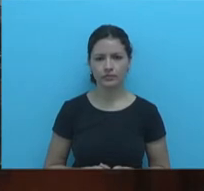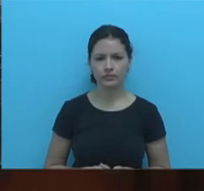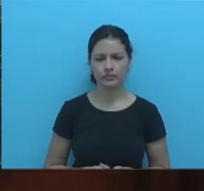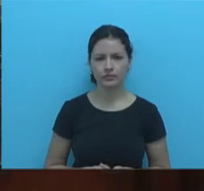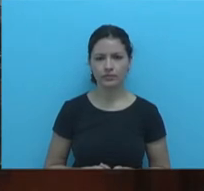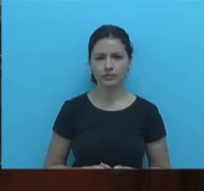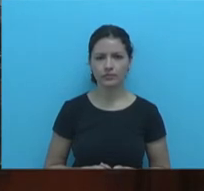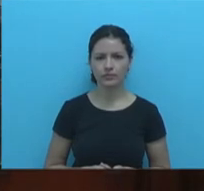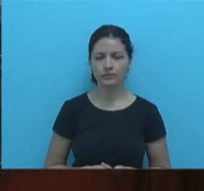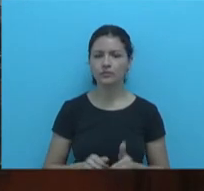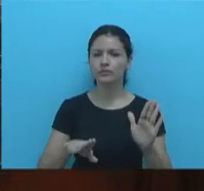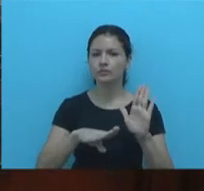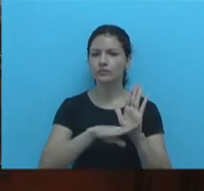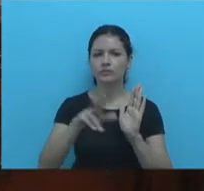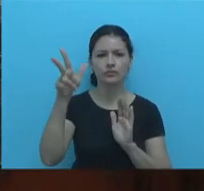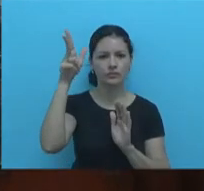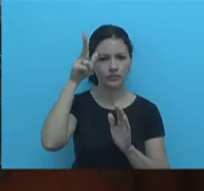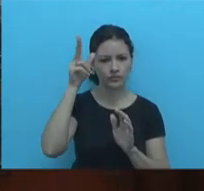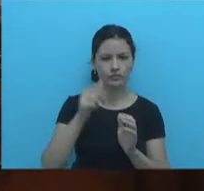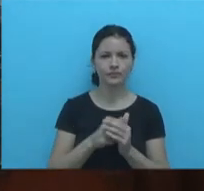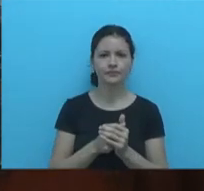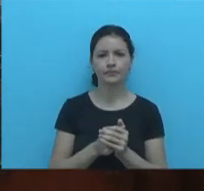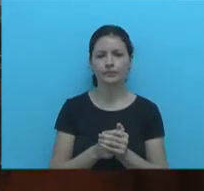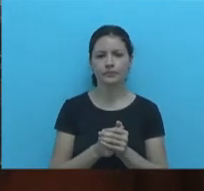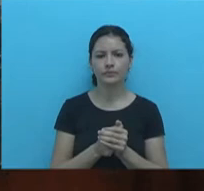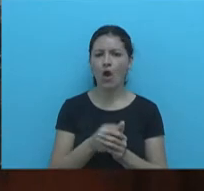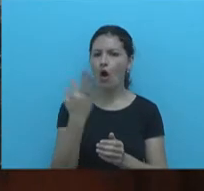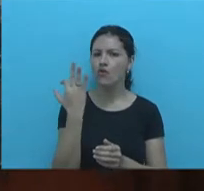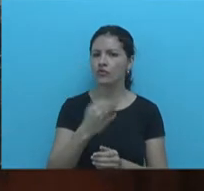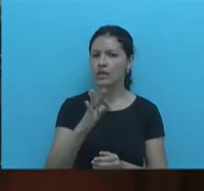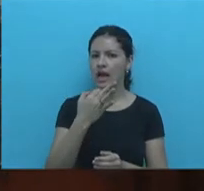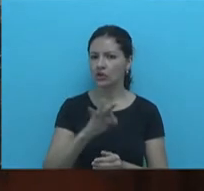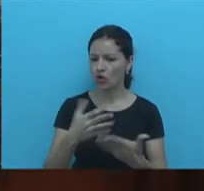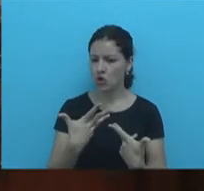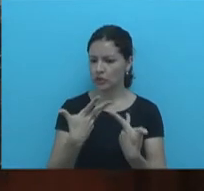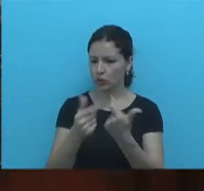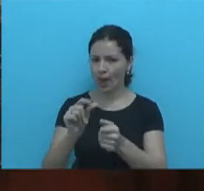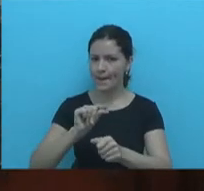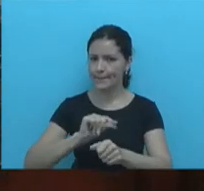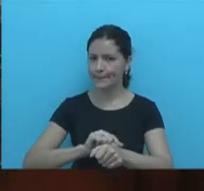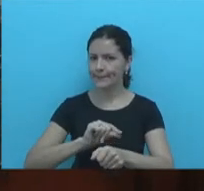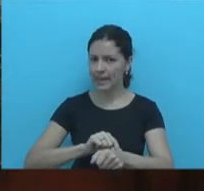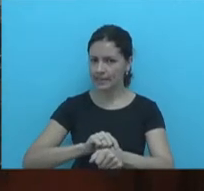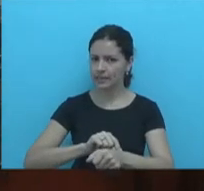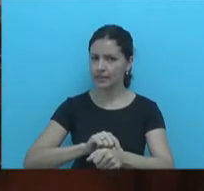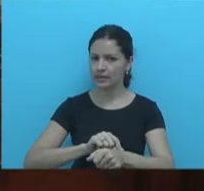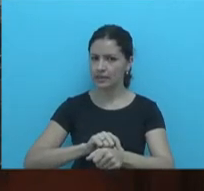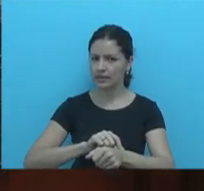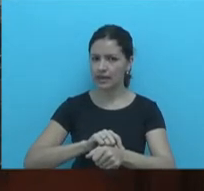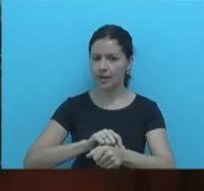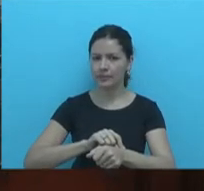escolar. Artículo 8º. Se establece la obligatoriedad de brindar asistencia médica integral a las